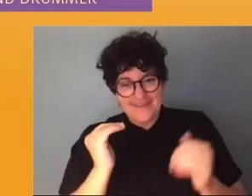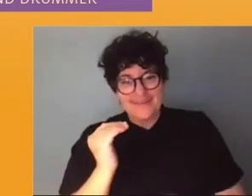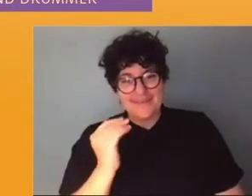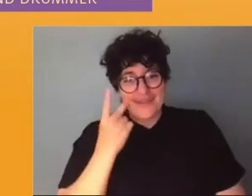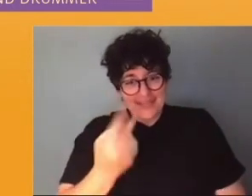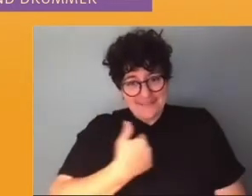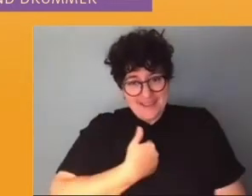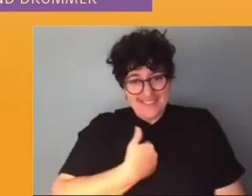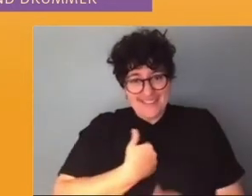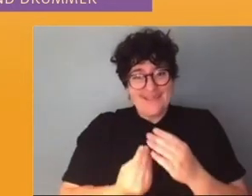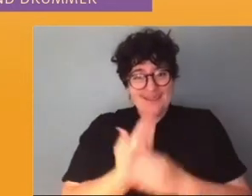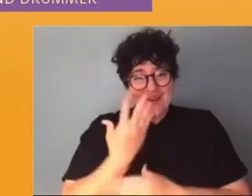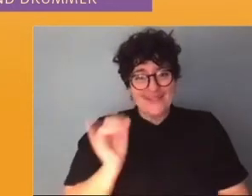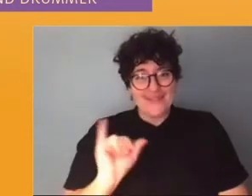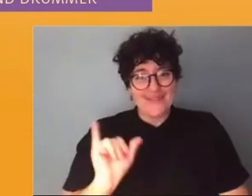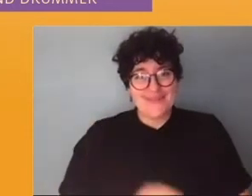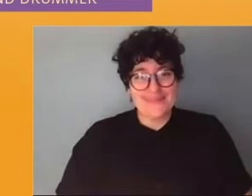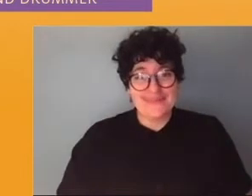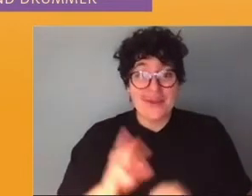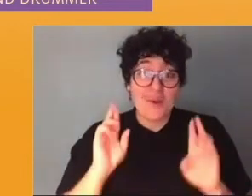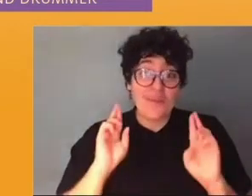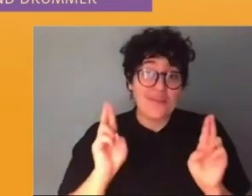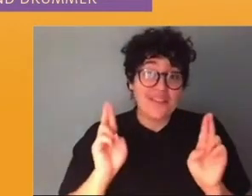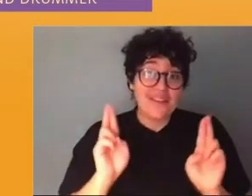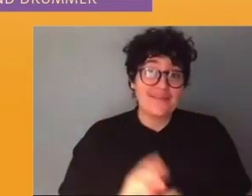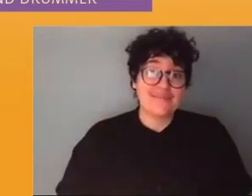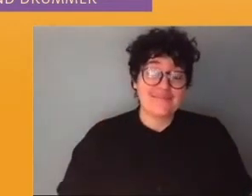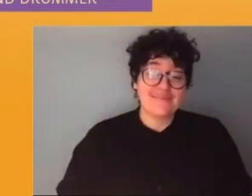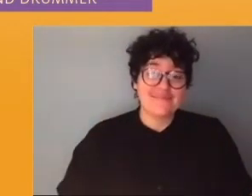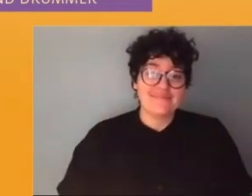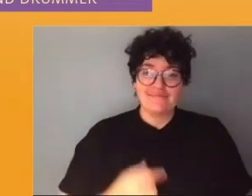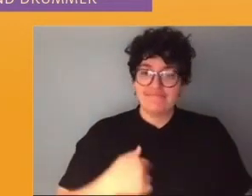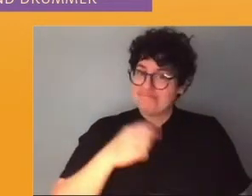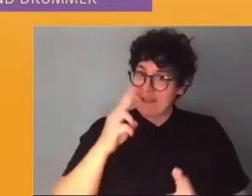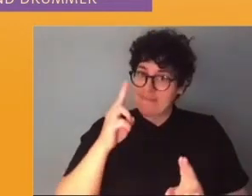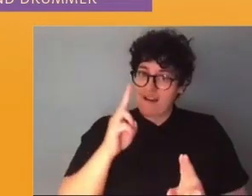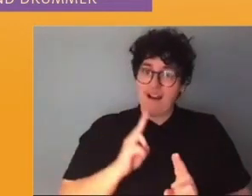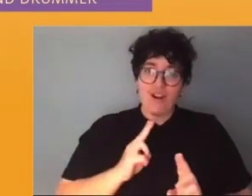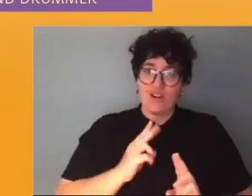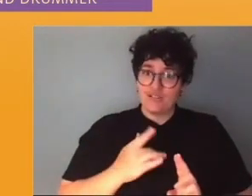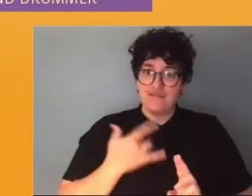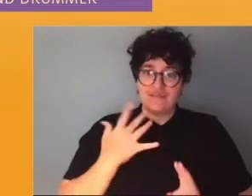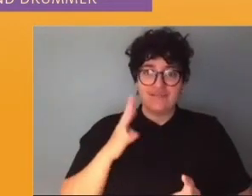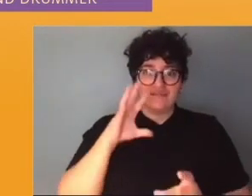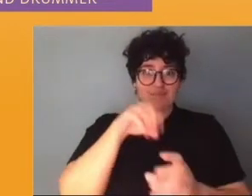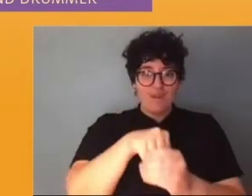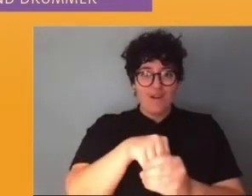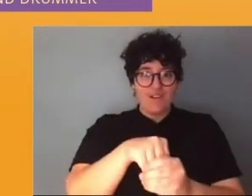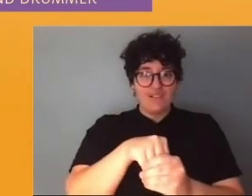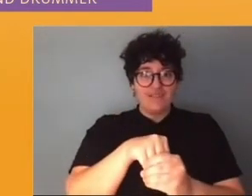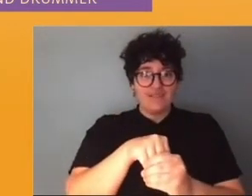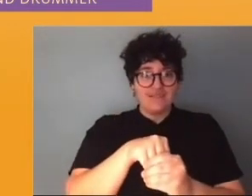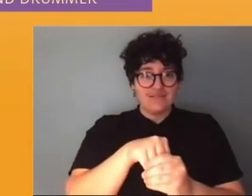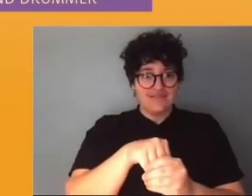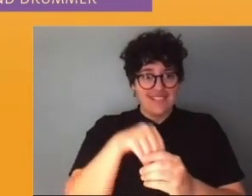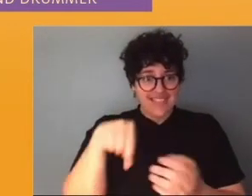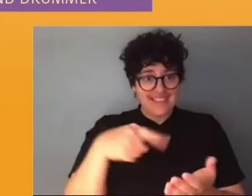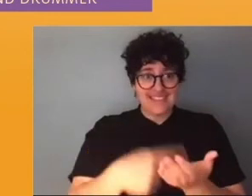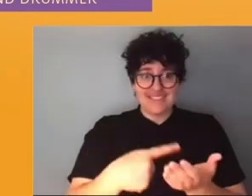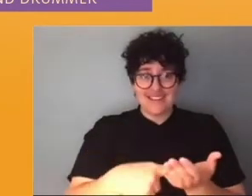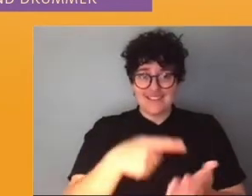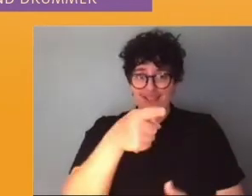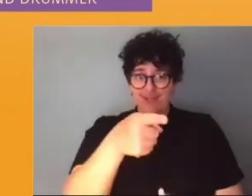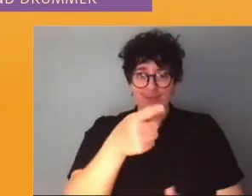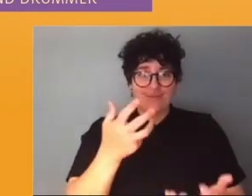misma crecer, ojalá. Y también estoy súper honrada de estar en esta discusión con alguien que ha hecho